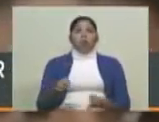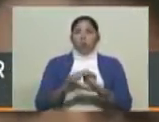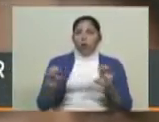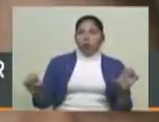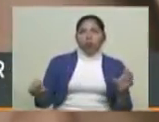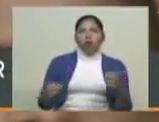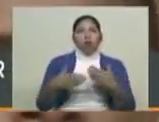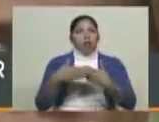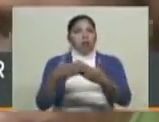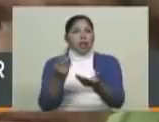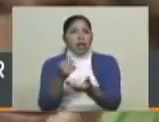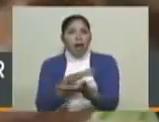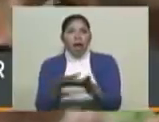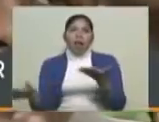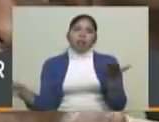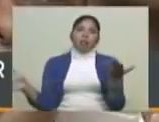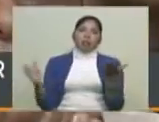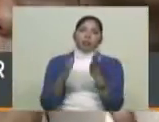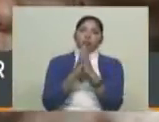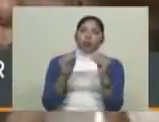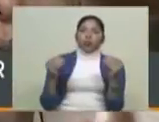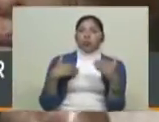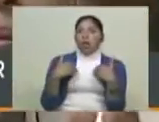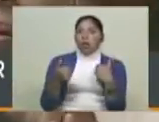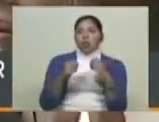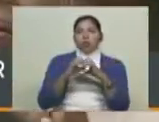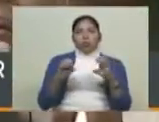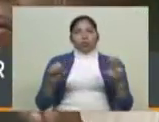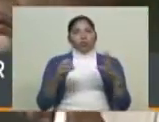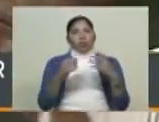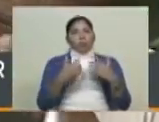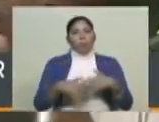educación, que no va a privatizar la salud.